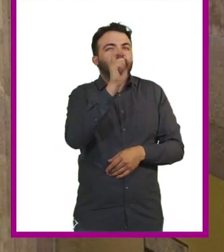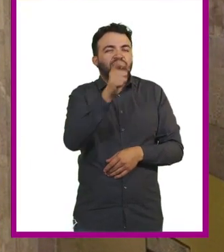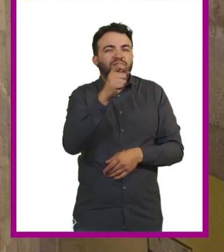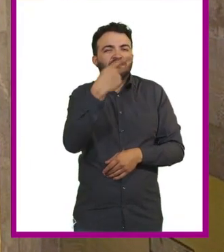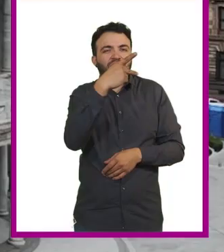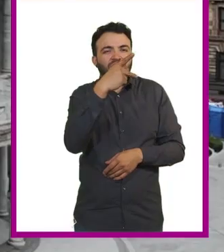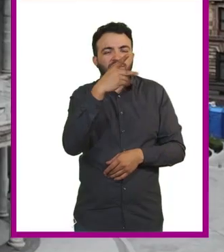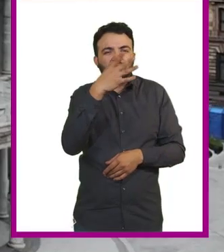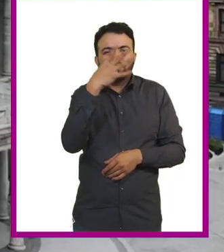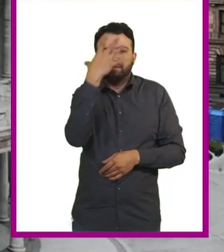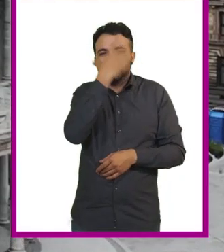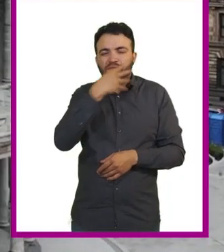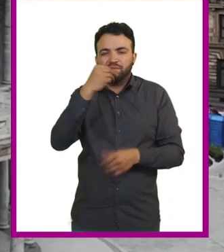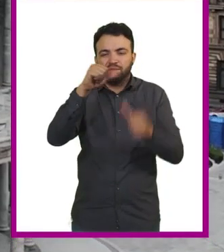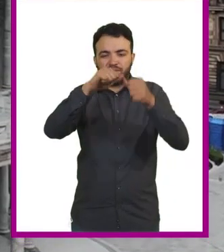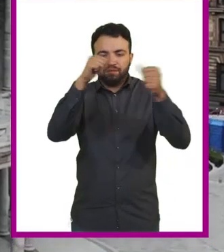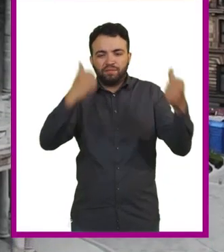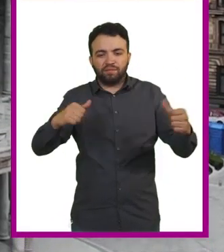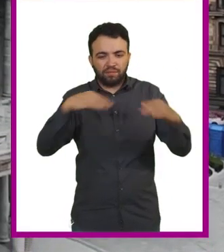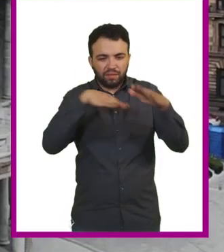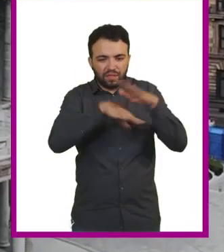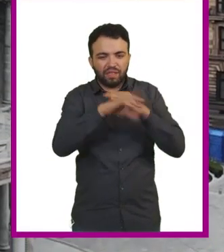Artes.